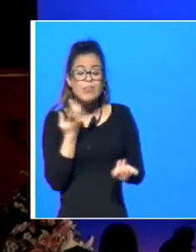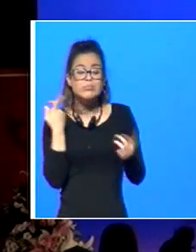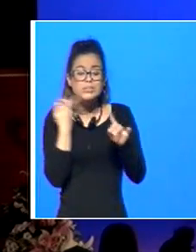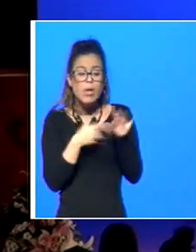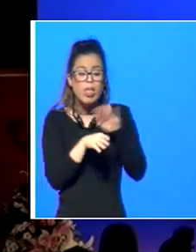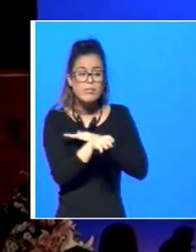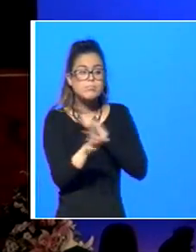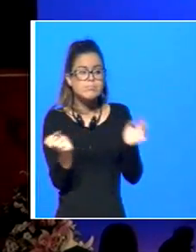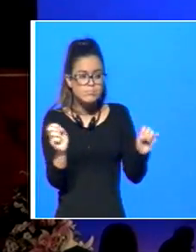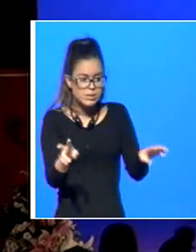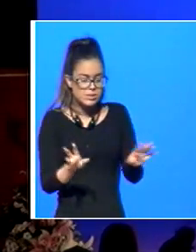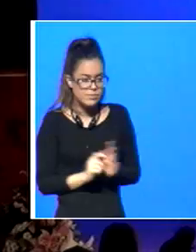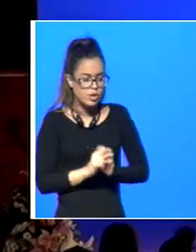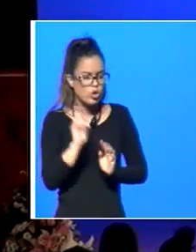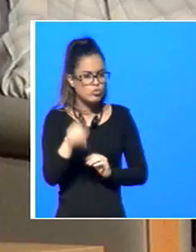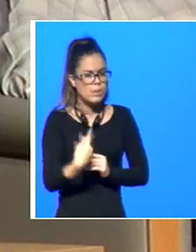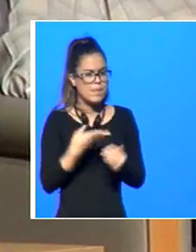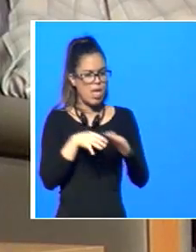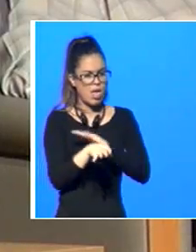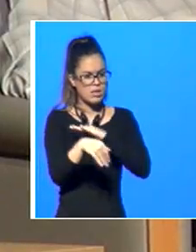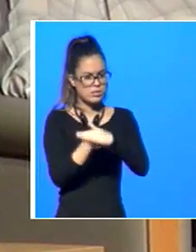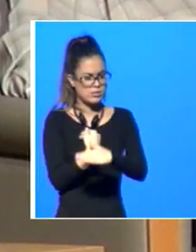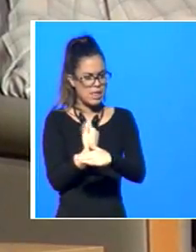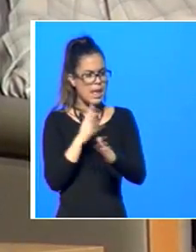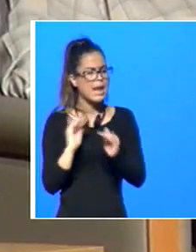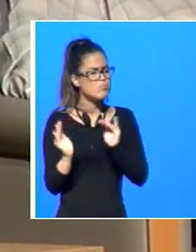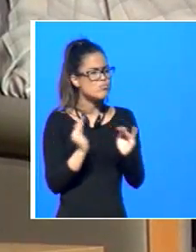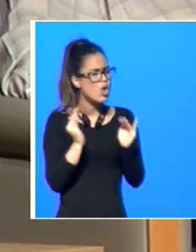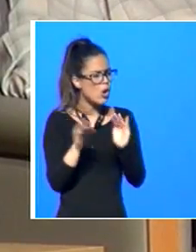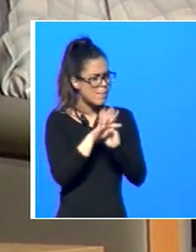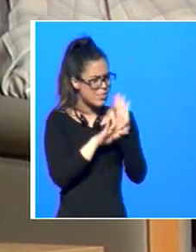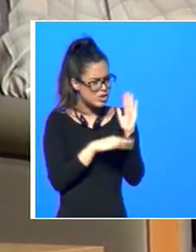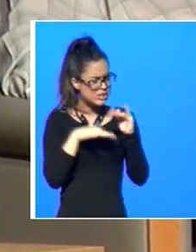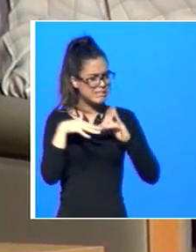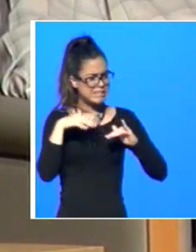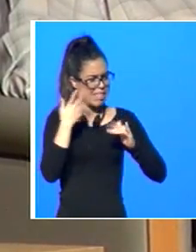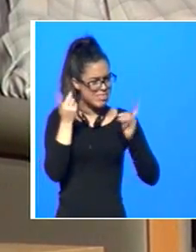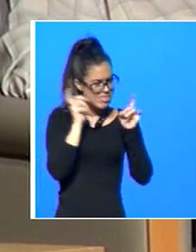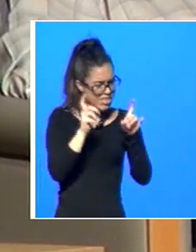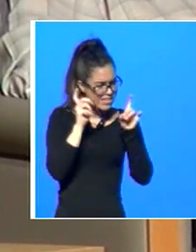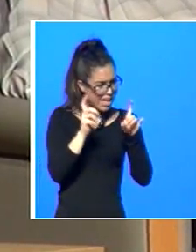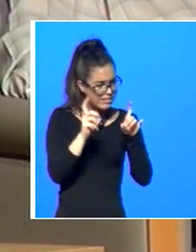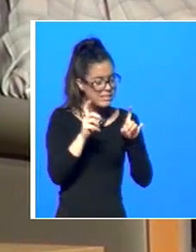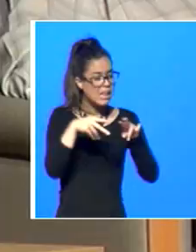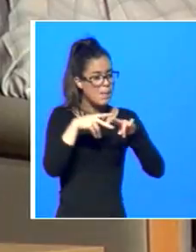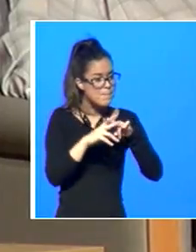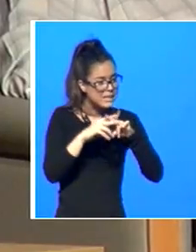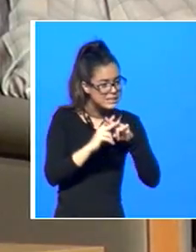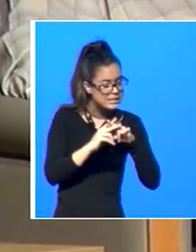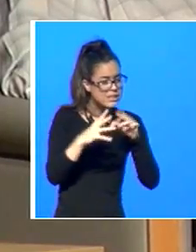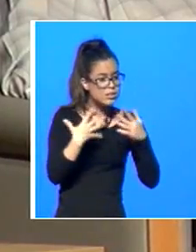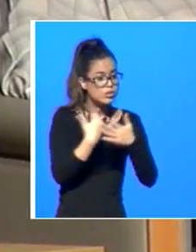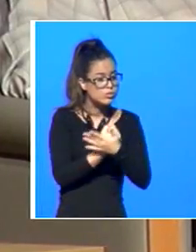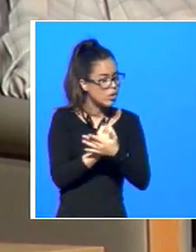accesibilidad un aspecto central en las programaciones didácticas, en los materiales y en cada producto de apoyo relacionado con la educación a